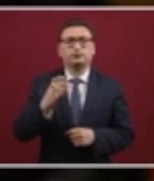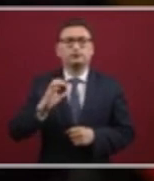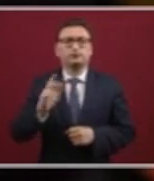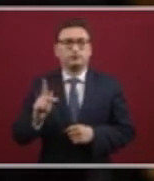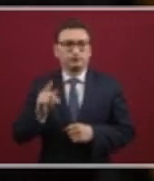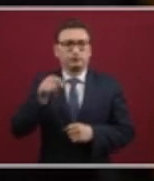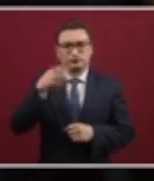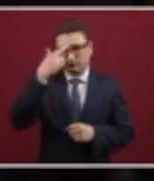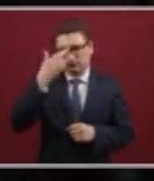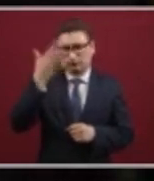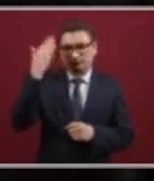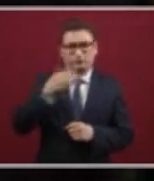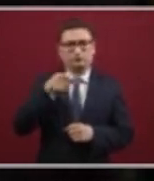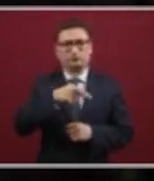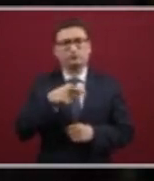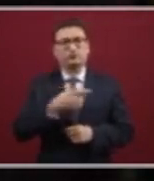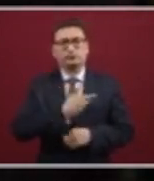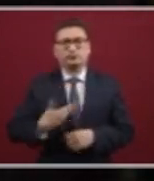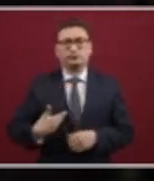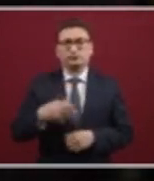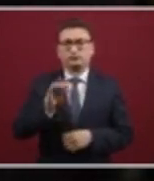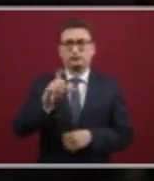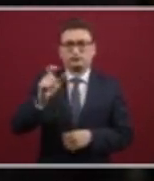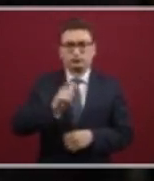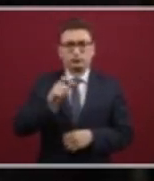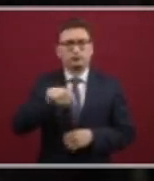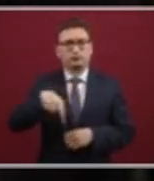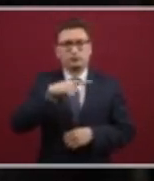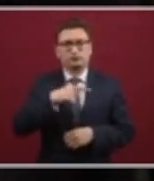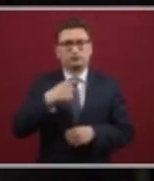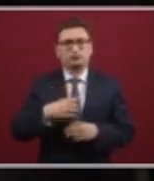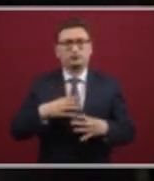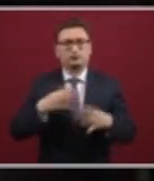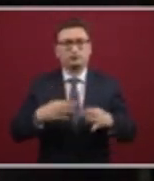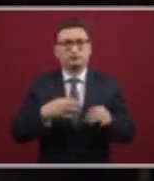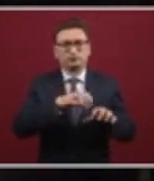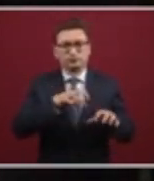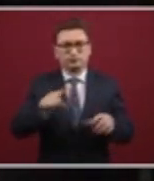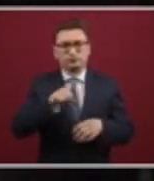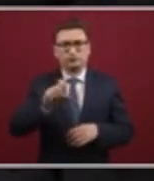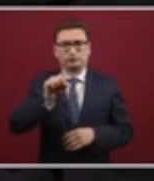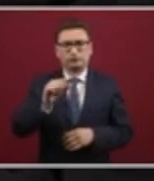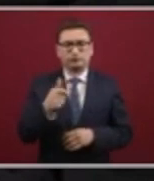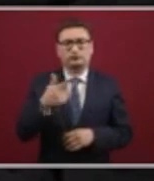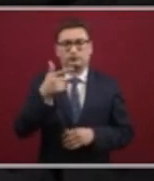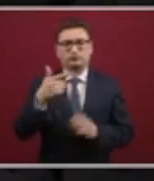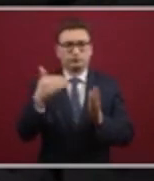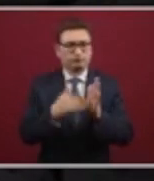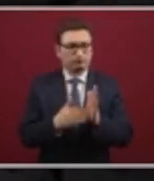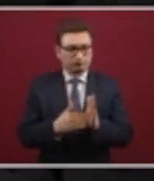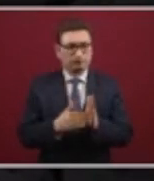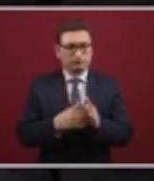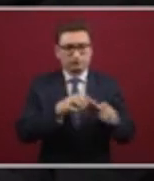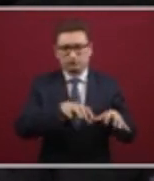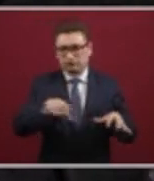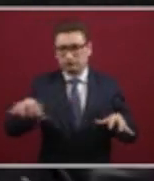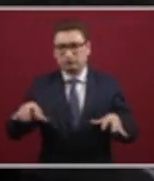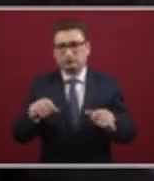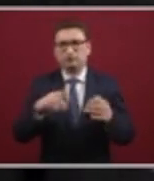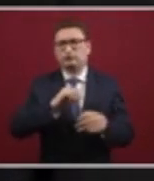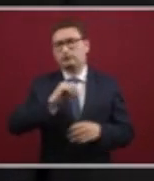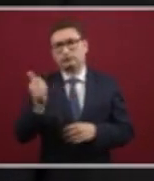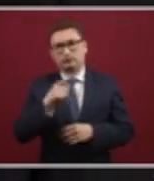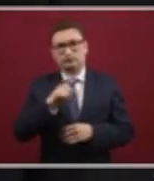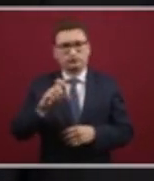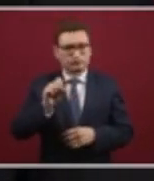presidente Vicente Fox se crearon 167,000 en el de Fox y otras